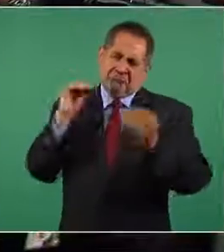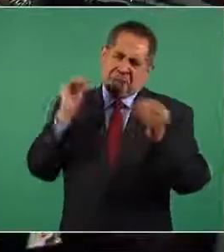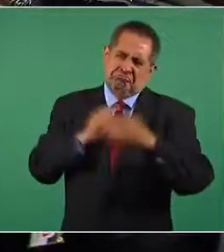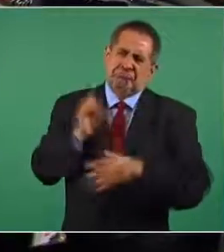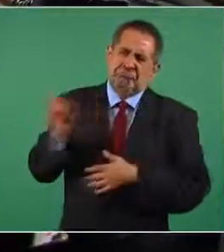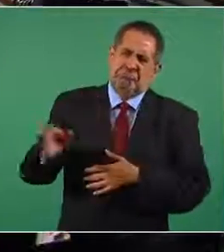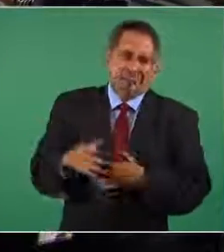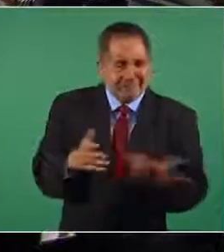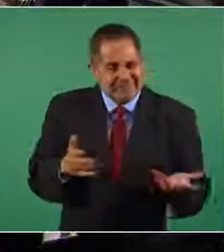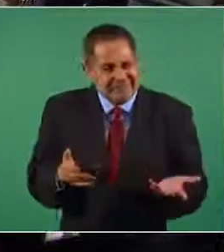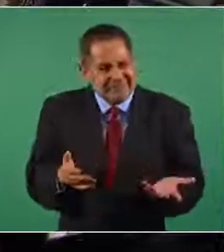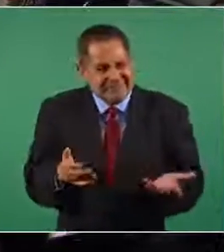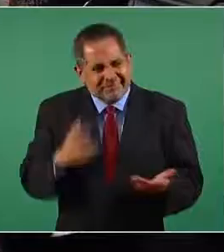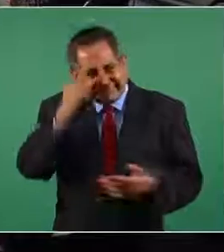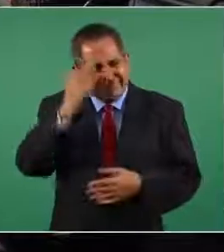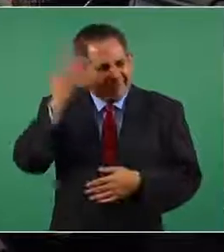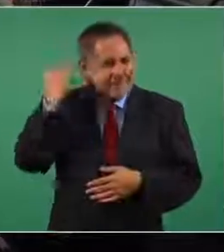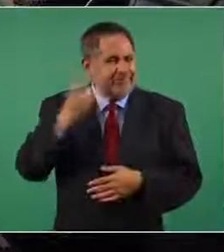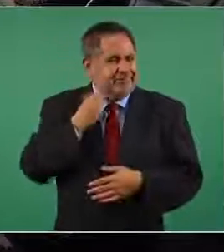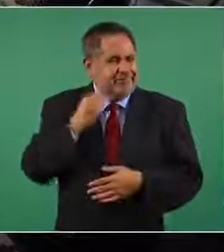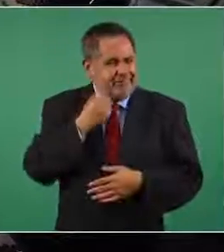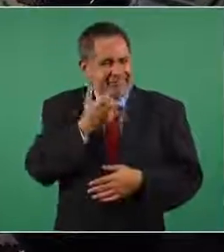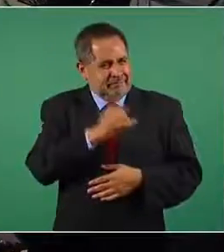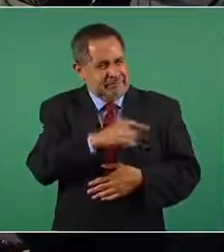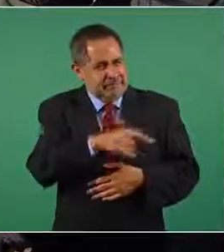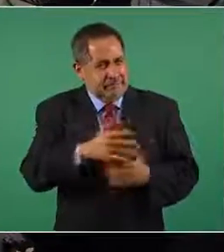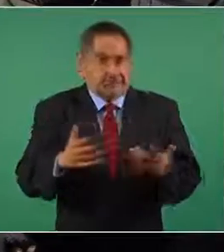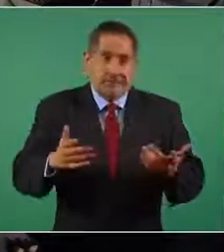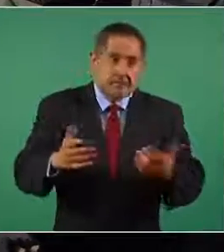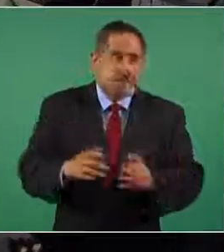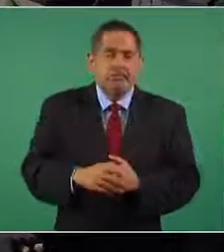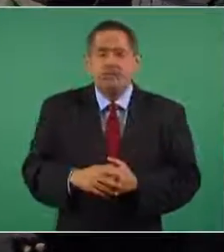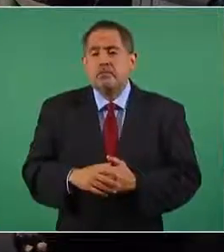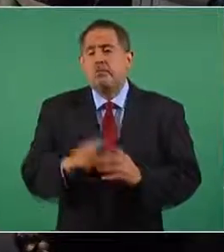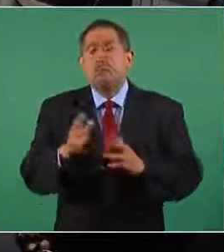O otros que eran